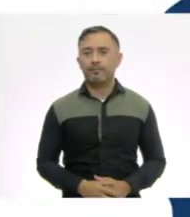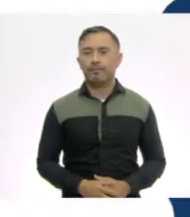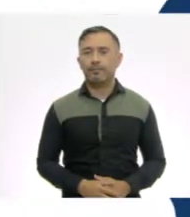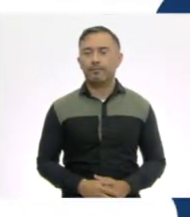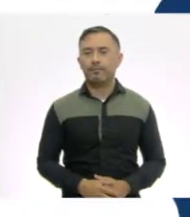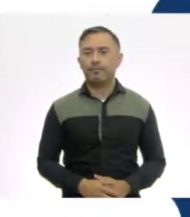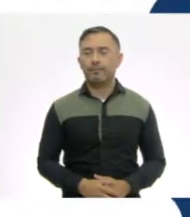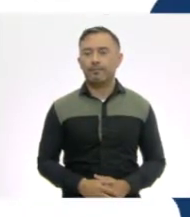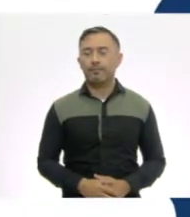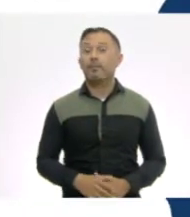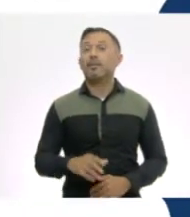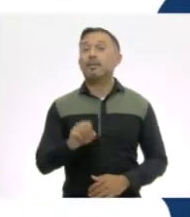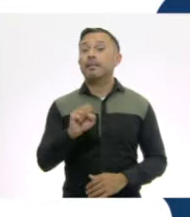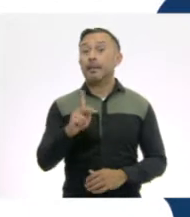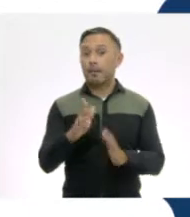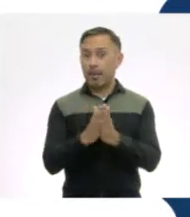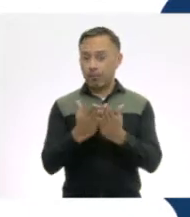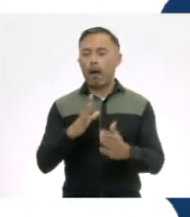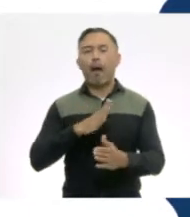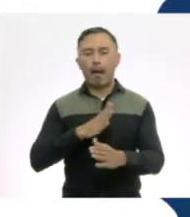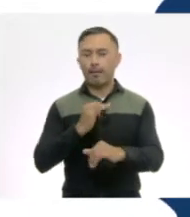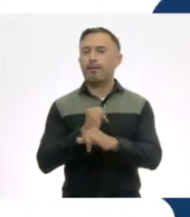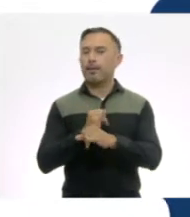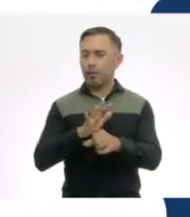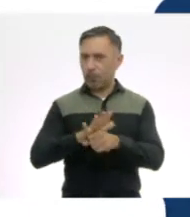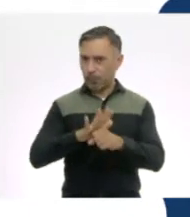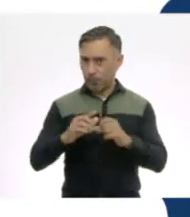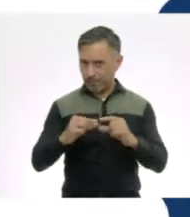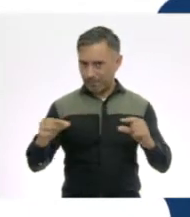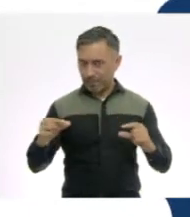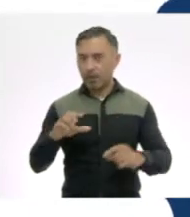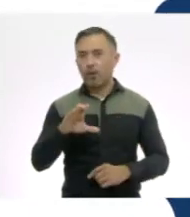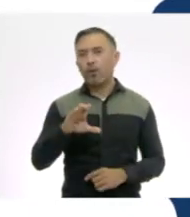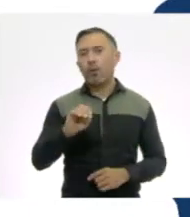También puedes encontrar los libros de texto en la página